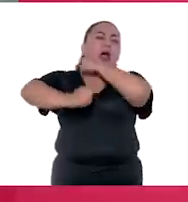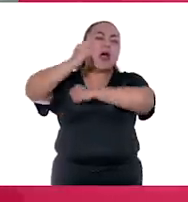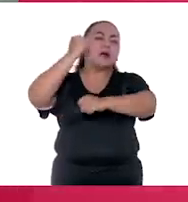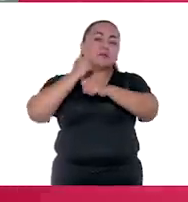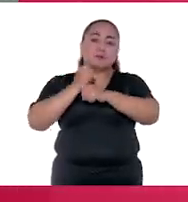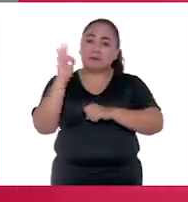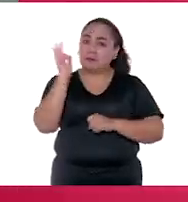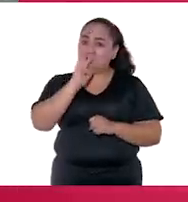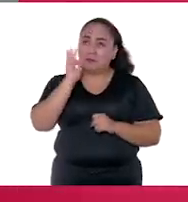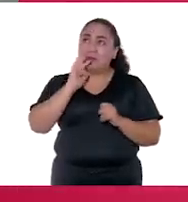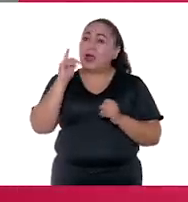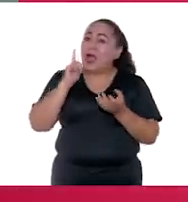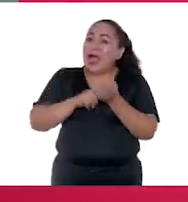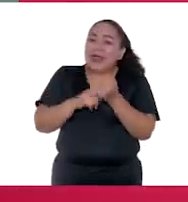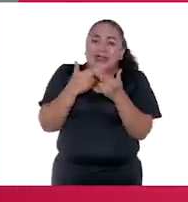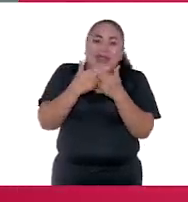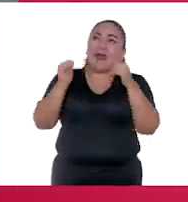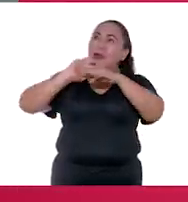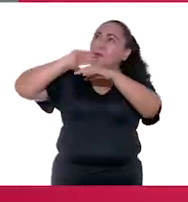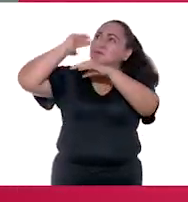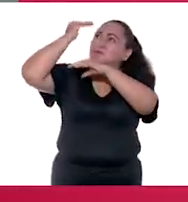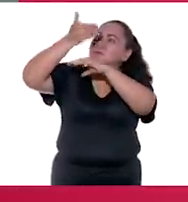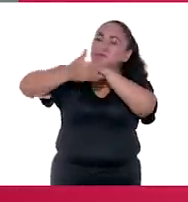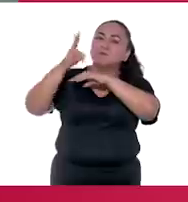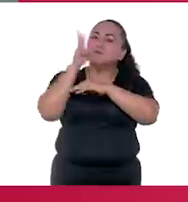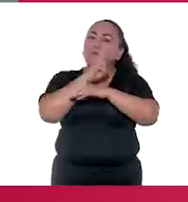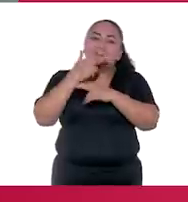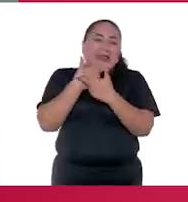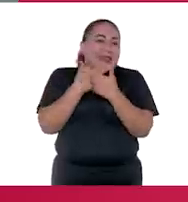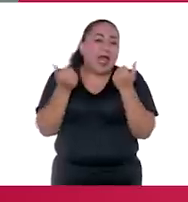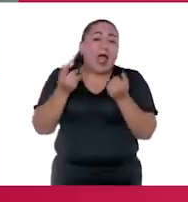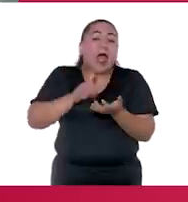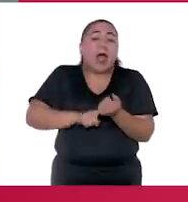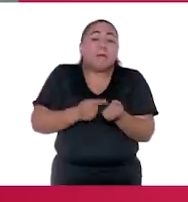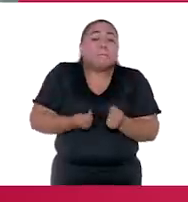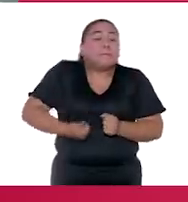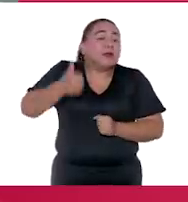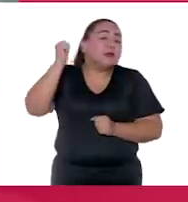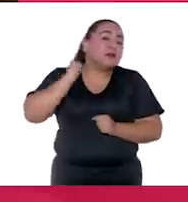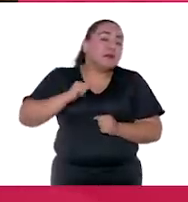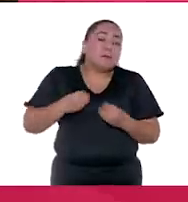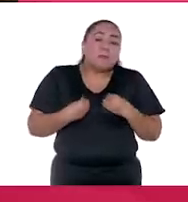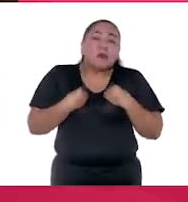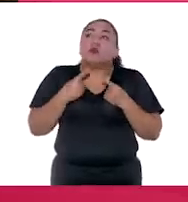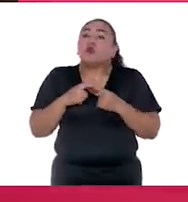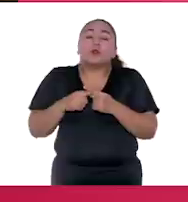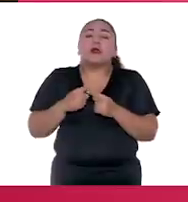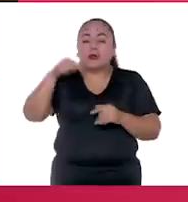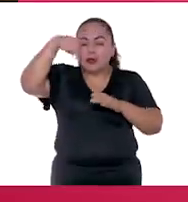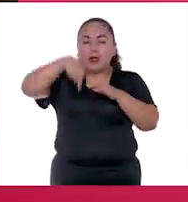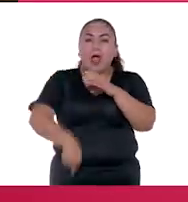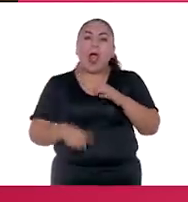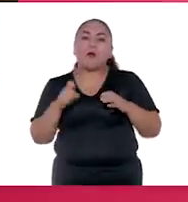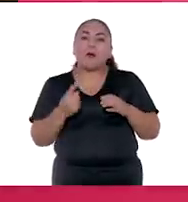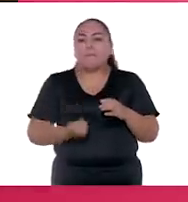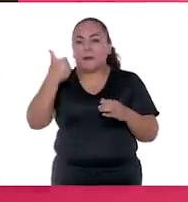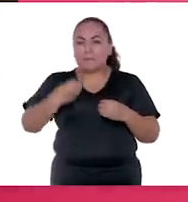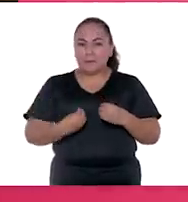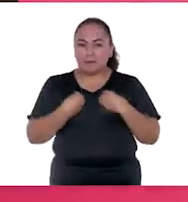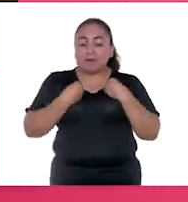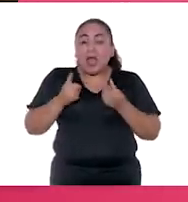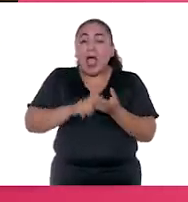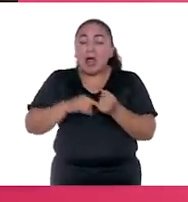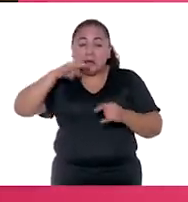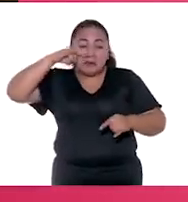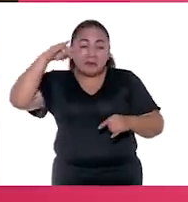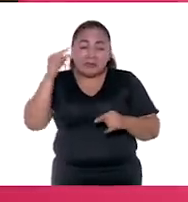Sin atmósfera y sin capa de ozono, donde las primeras formas de vida solo podían subsistir bajo el agua. Había bacterias